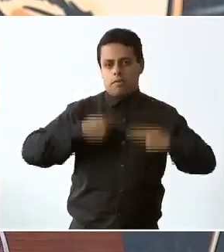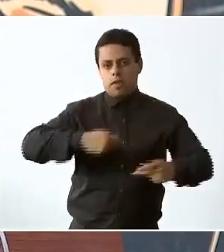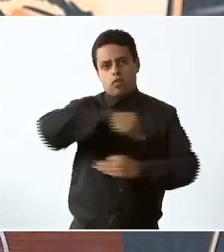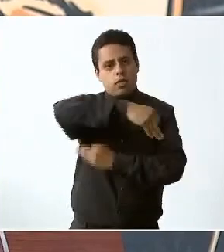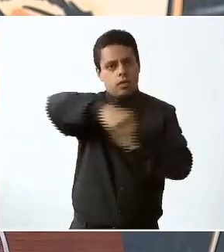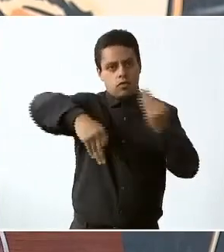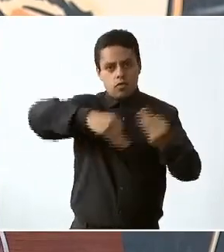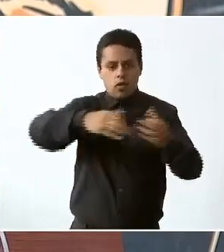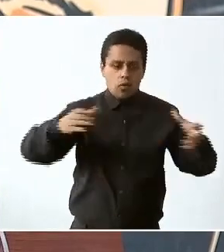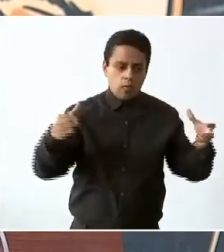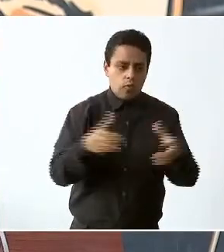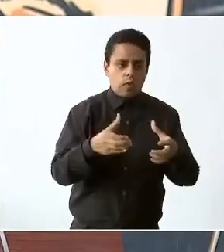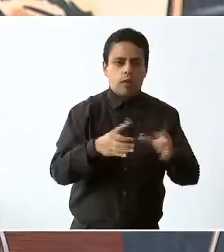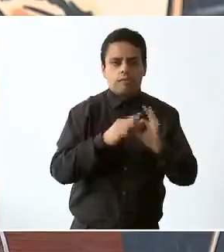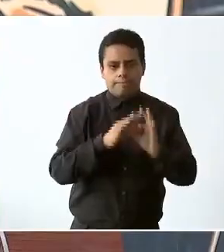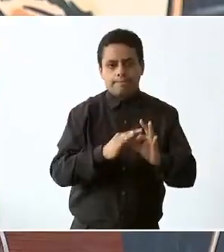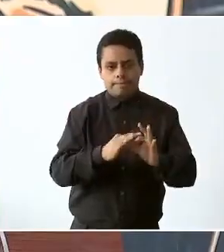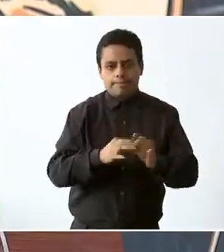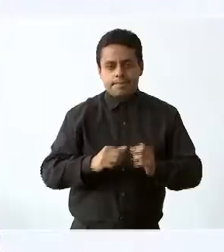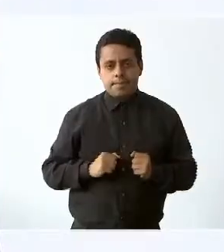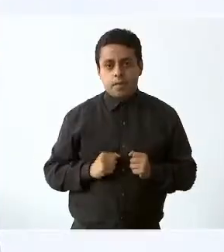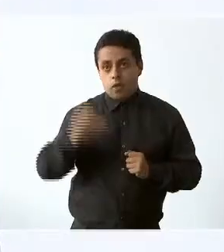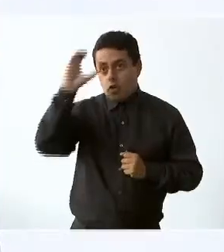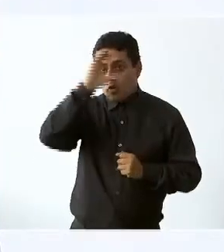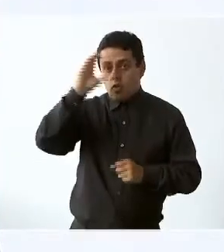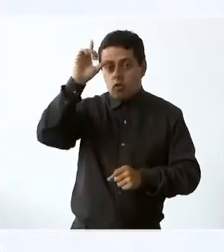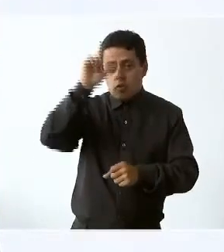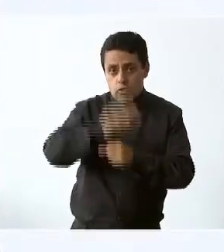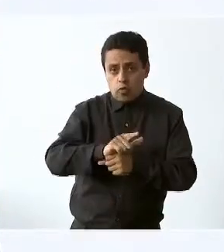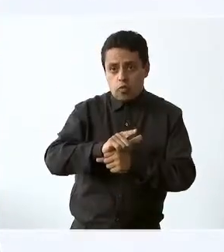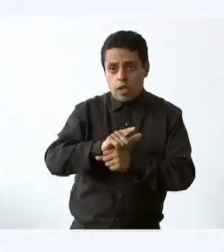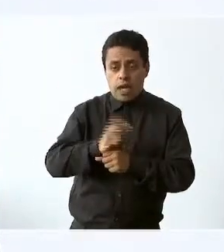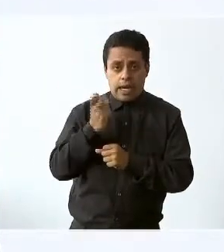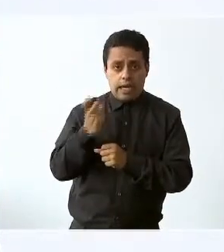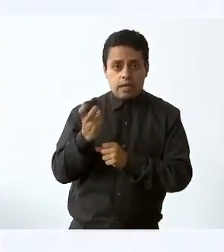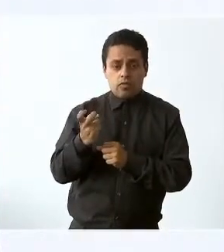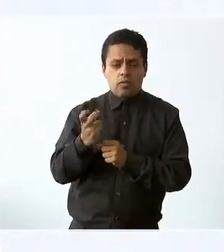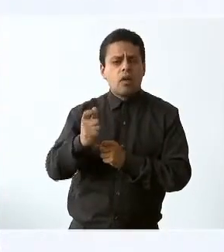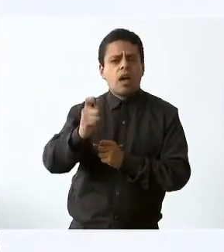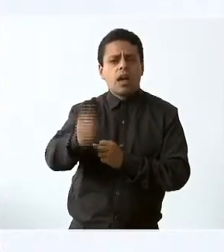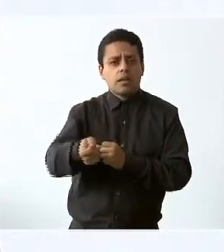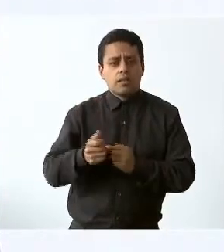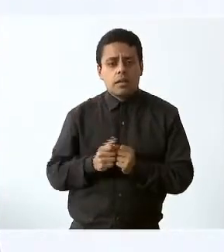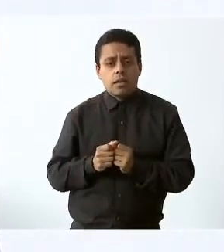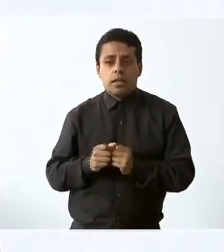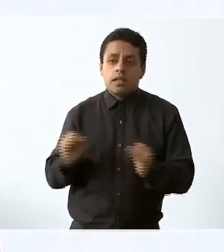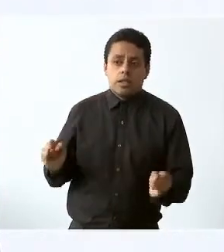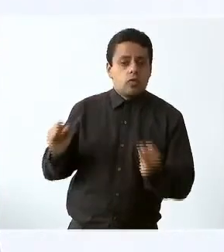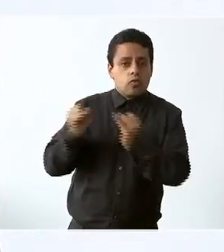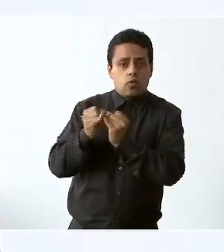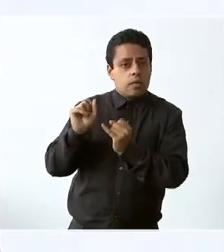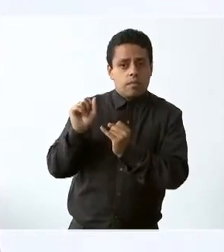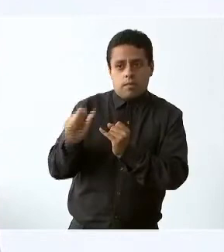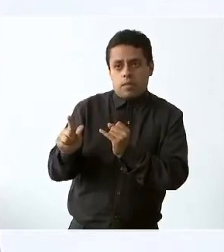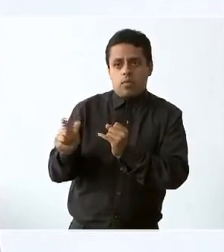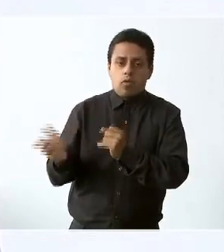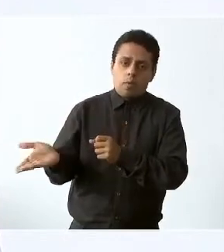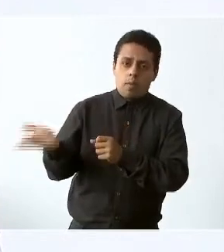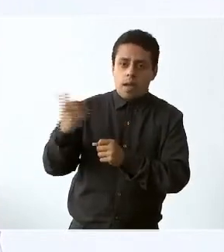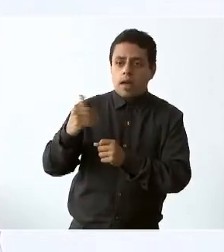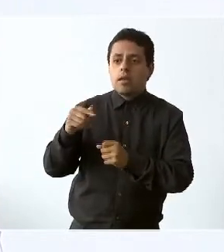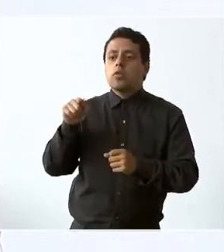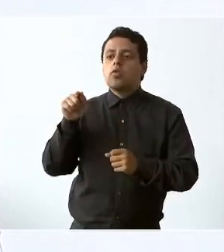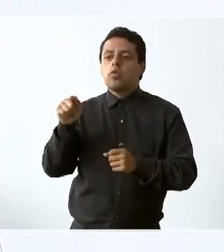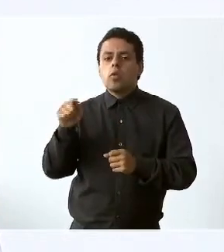y comunidades. La cultura democrática invita a que las instituciones no se olviden de la